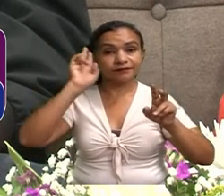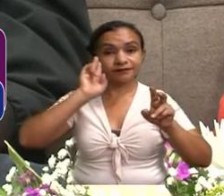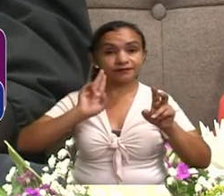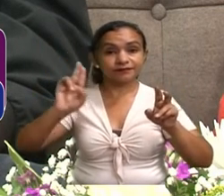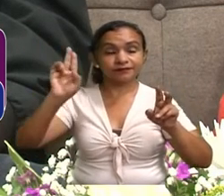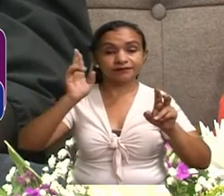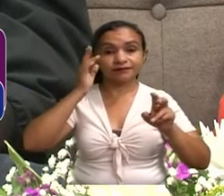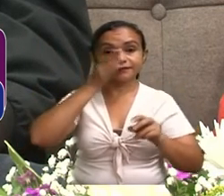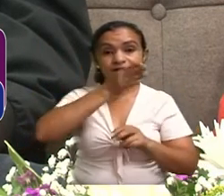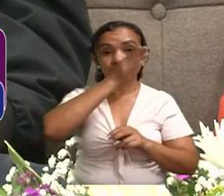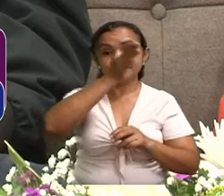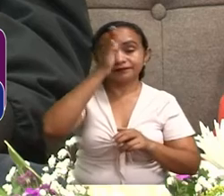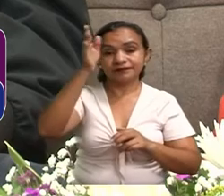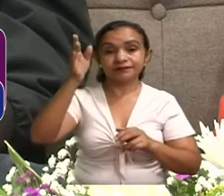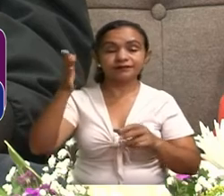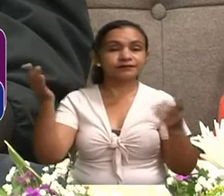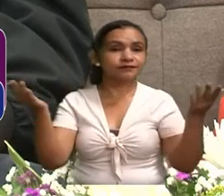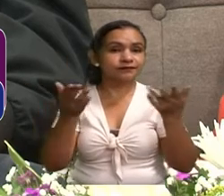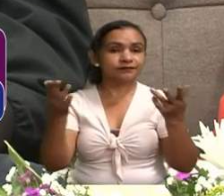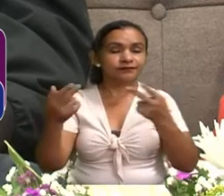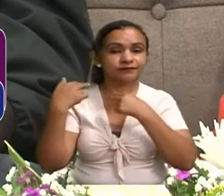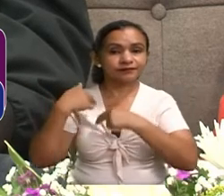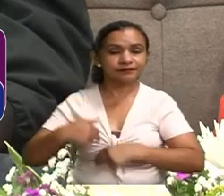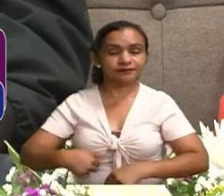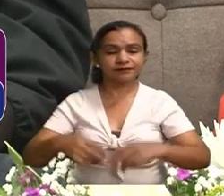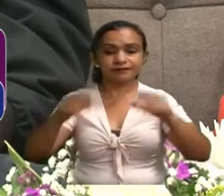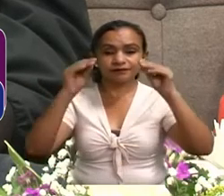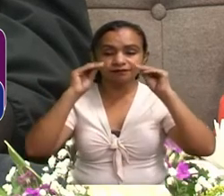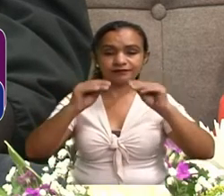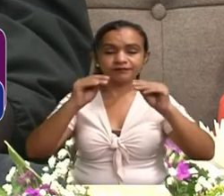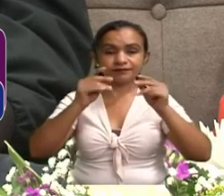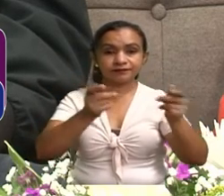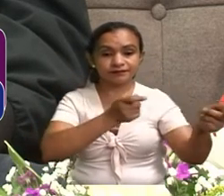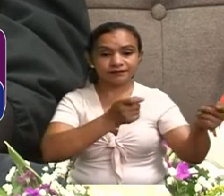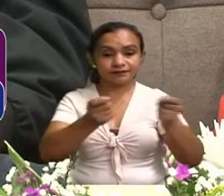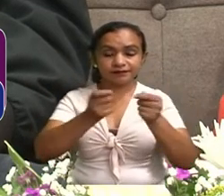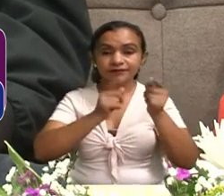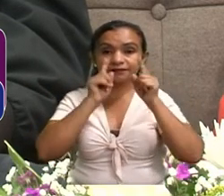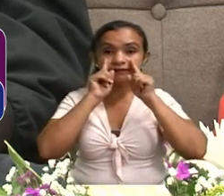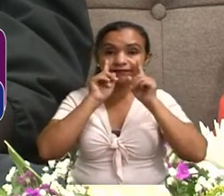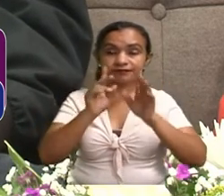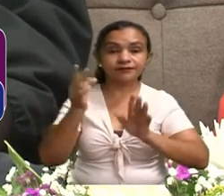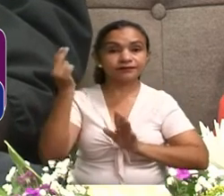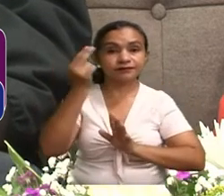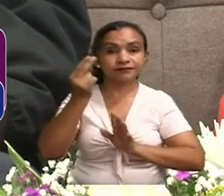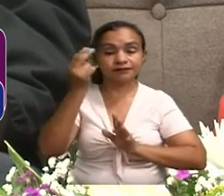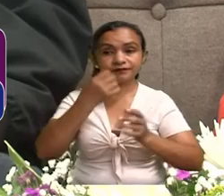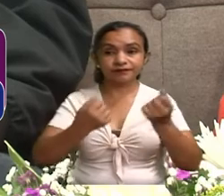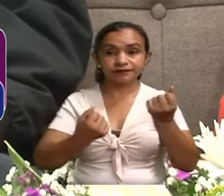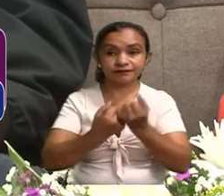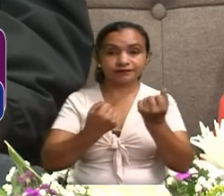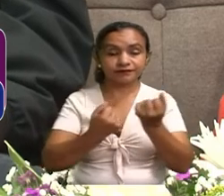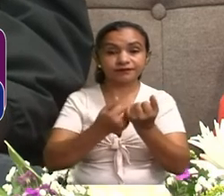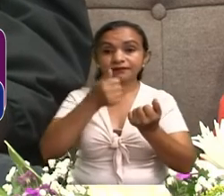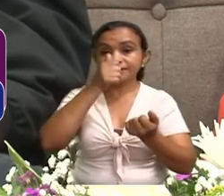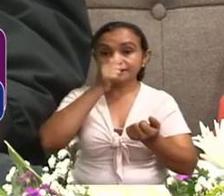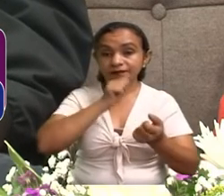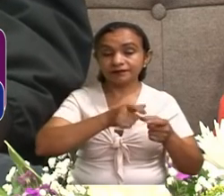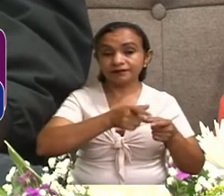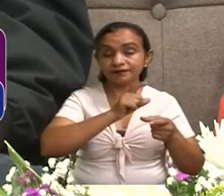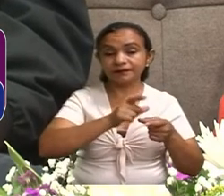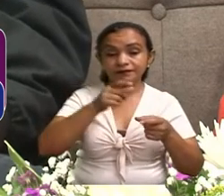la gestión del talento humano en la educación académica para el manejo, conservación, uso y sostenibilidad del agua para el